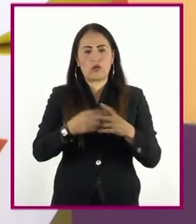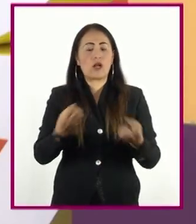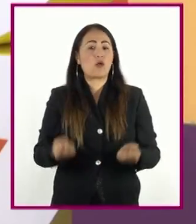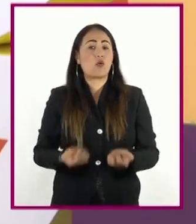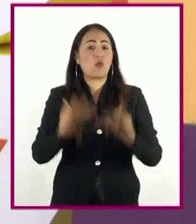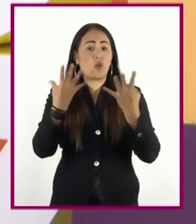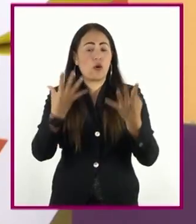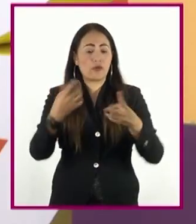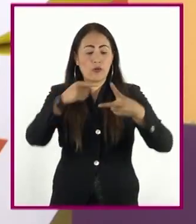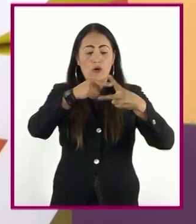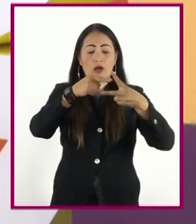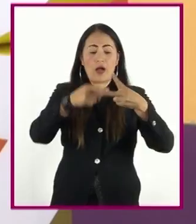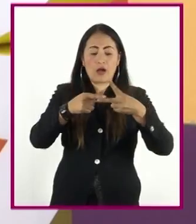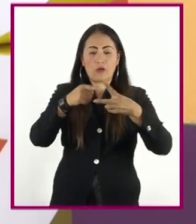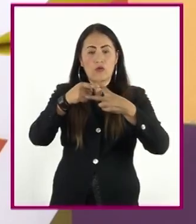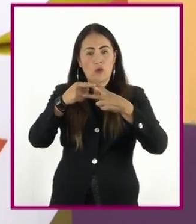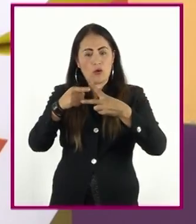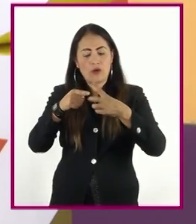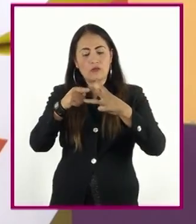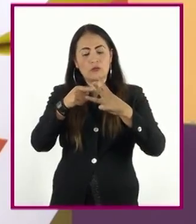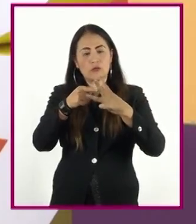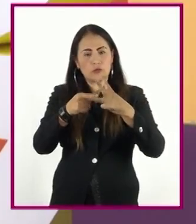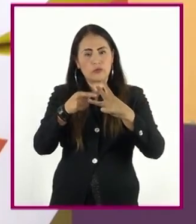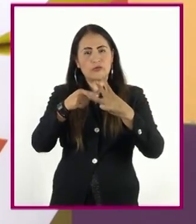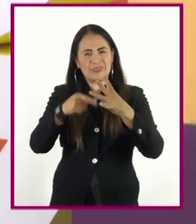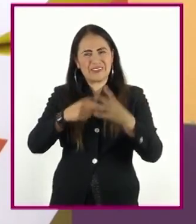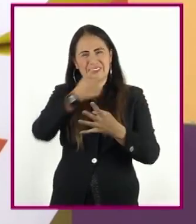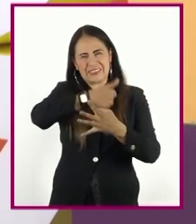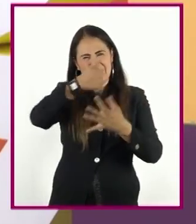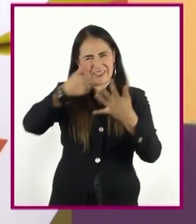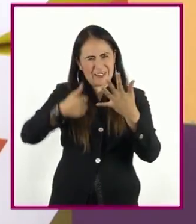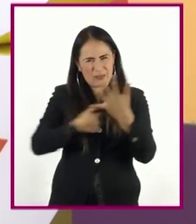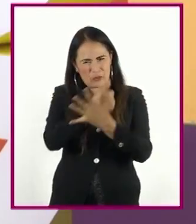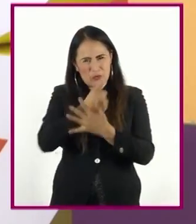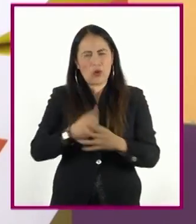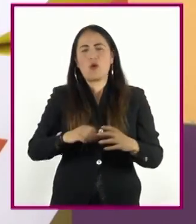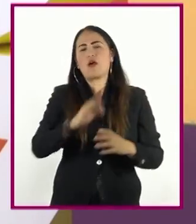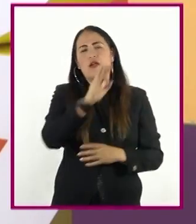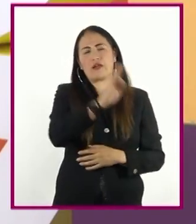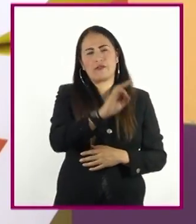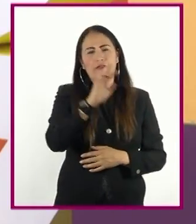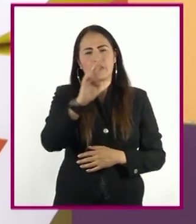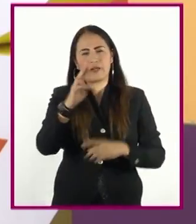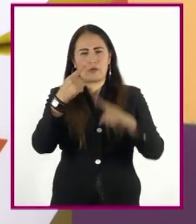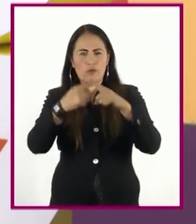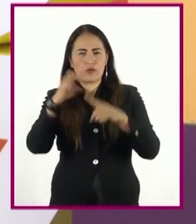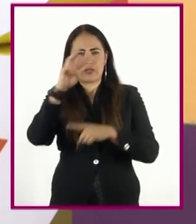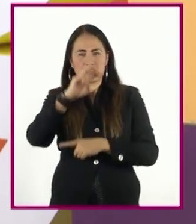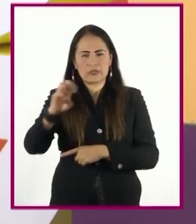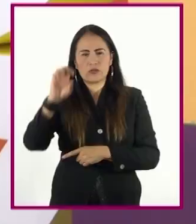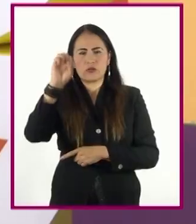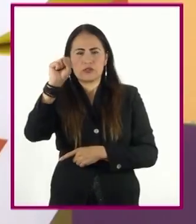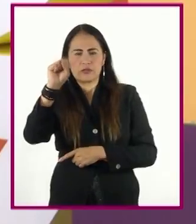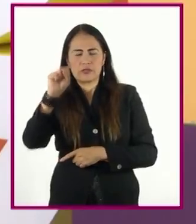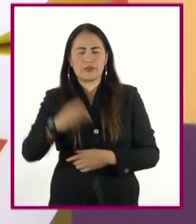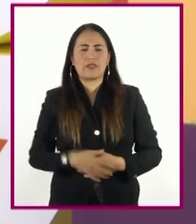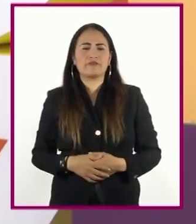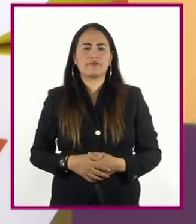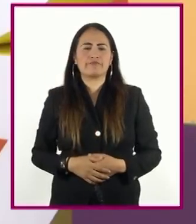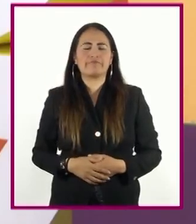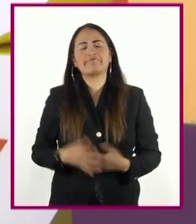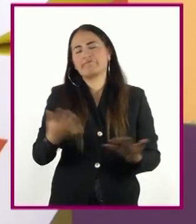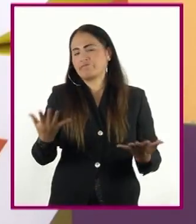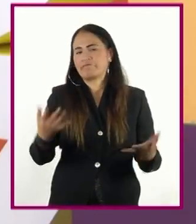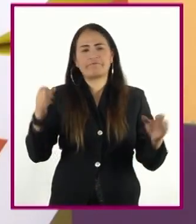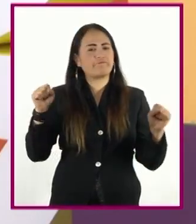medida del ángulo de los sectores, multiplicando la frecuencia relativa por 360 grados, que como dijimos antes es